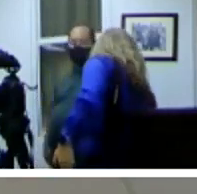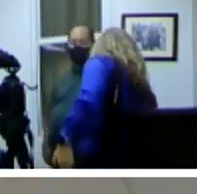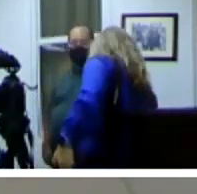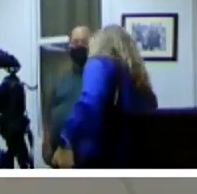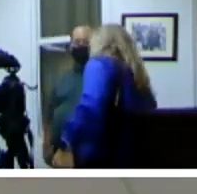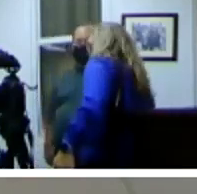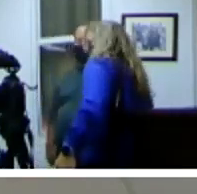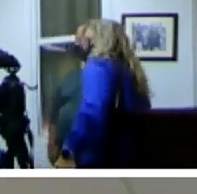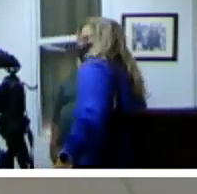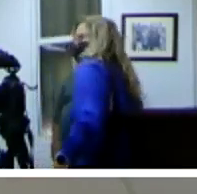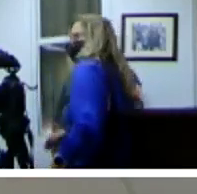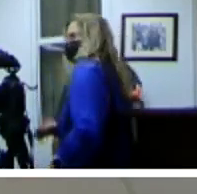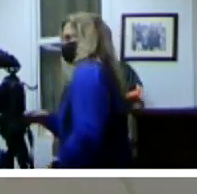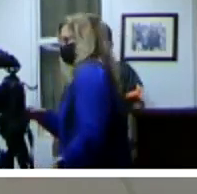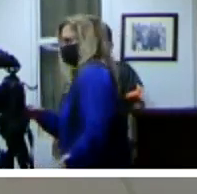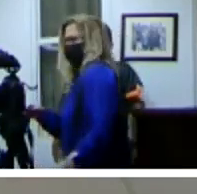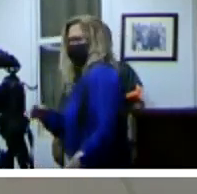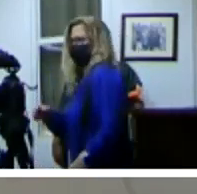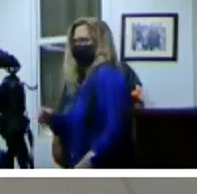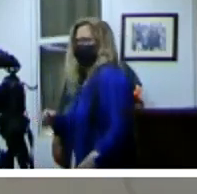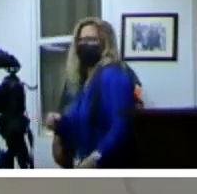Ok,